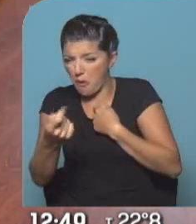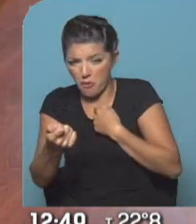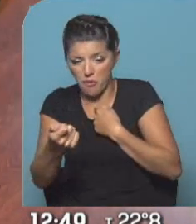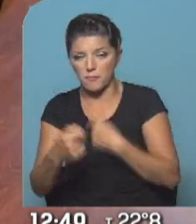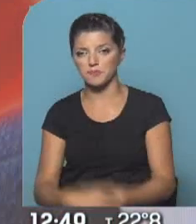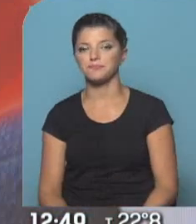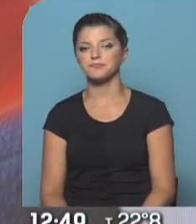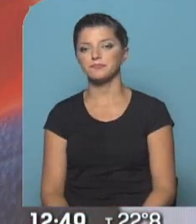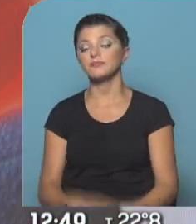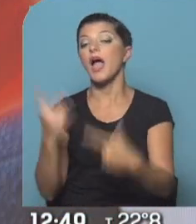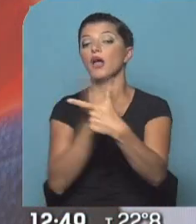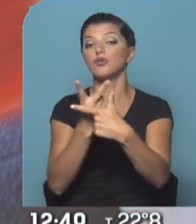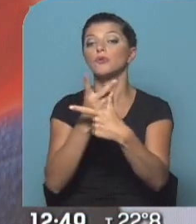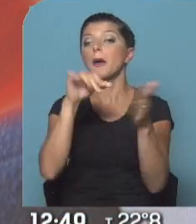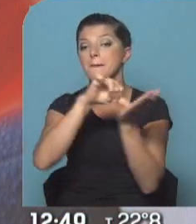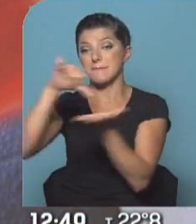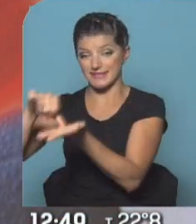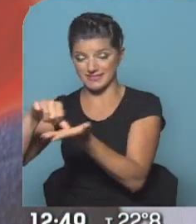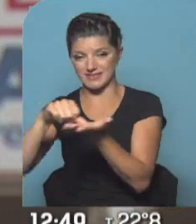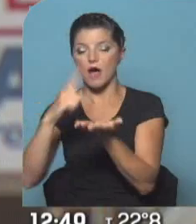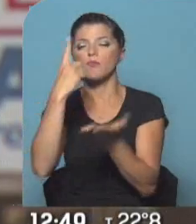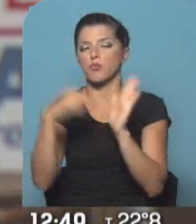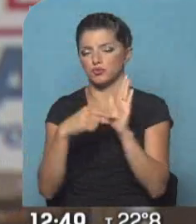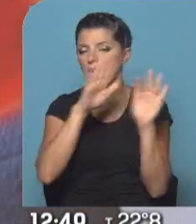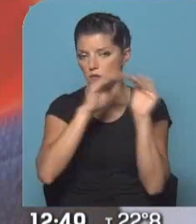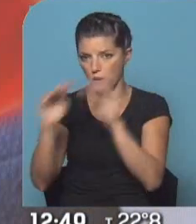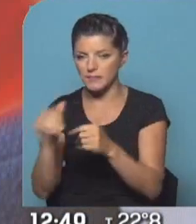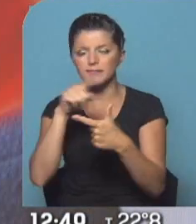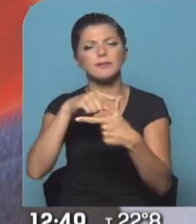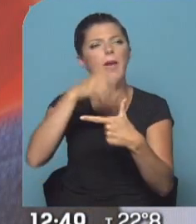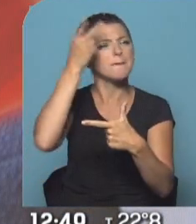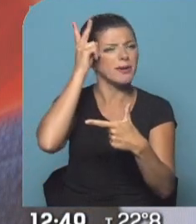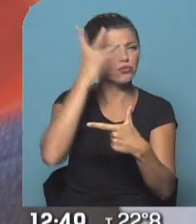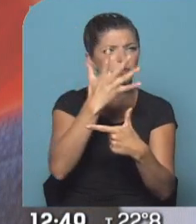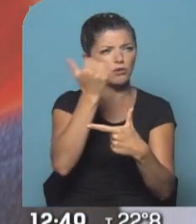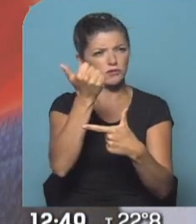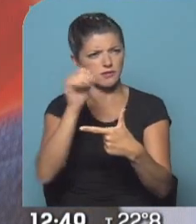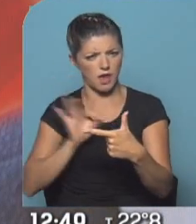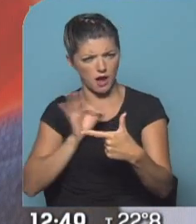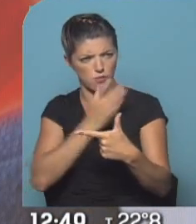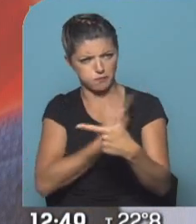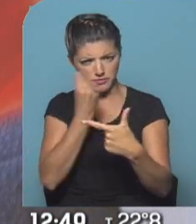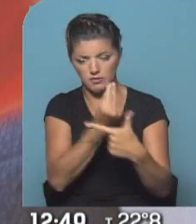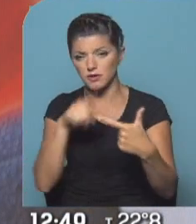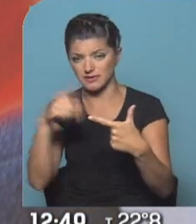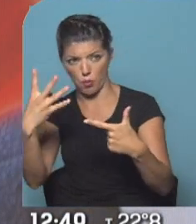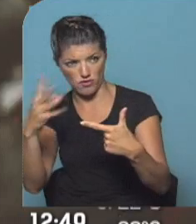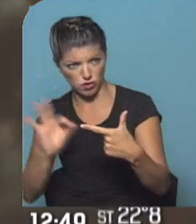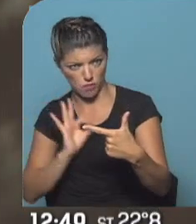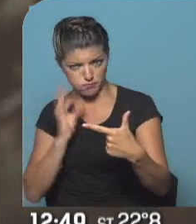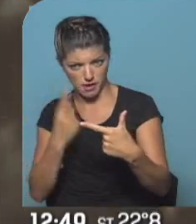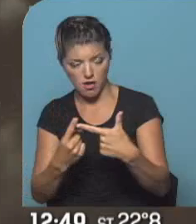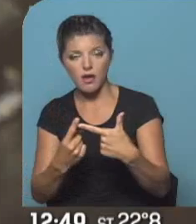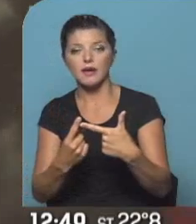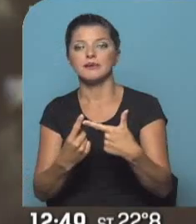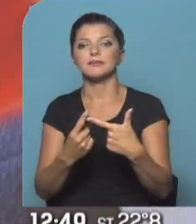son dos países que no tienen reelección. En Perú es de 5 o 6 años, no me acuerdo del mandato, en Chile de 4, pero son dos países que no tienen reelección, lo cual facilita que un presidente se